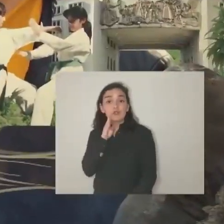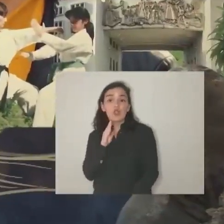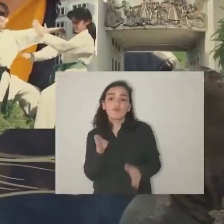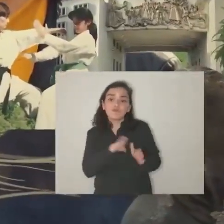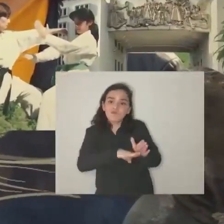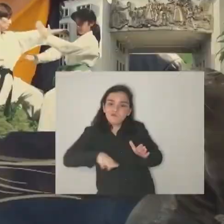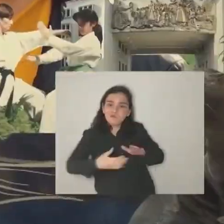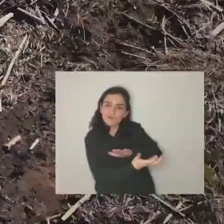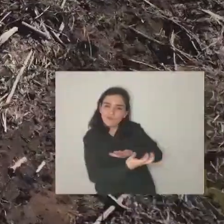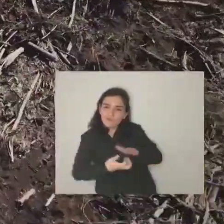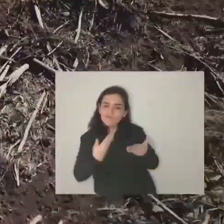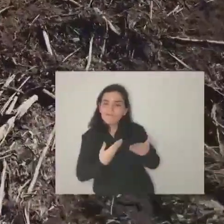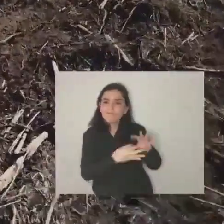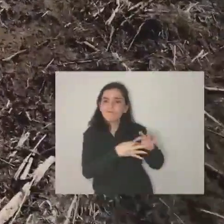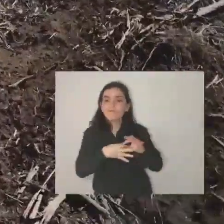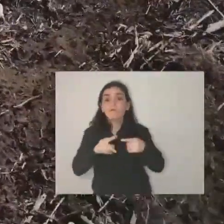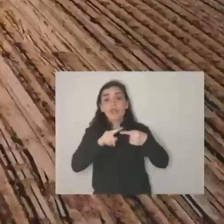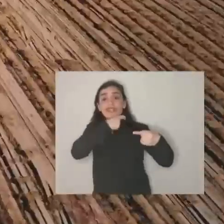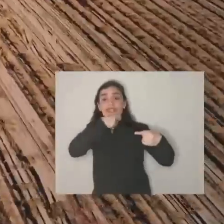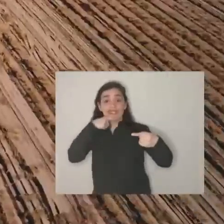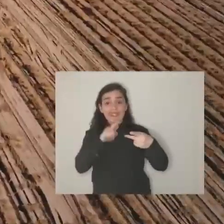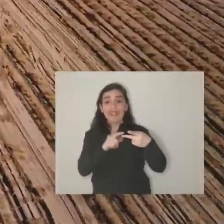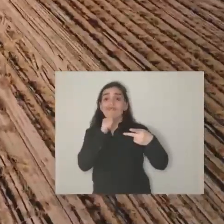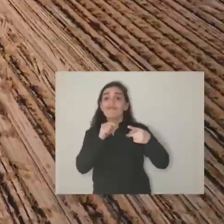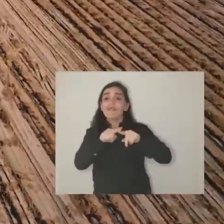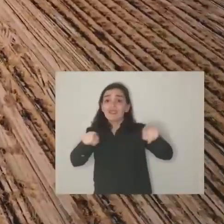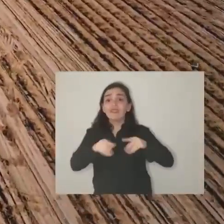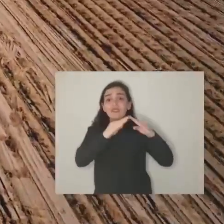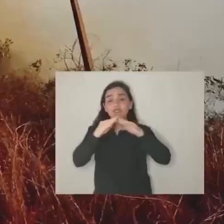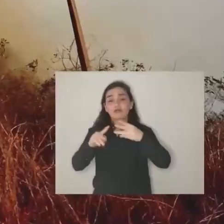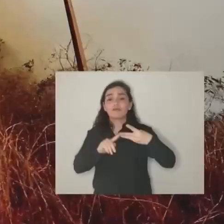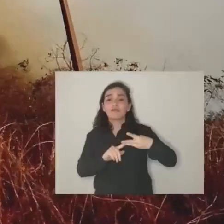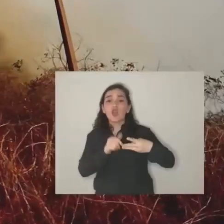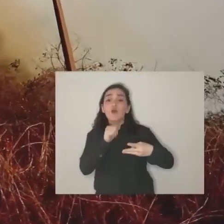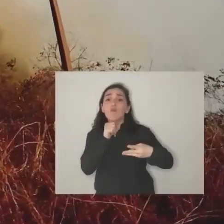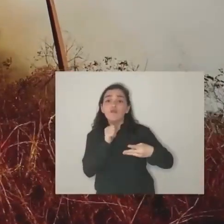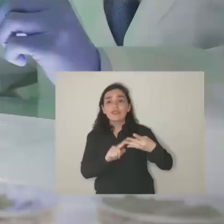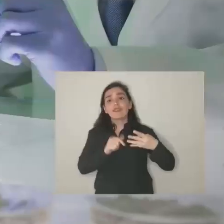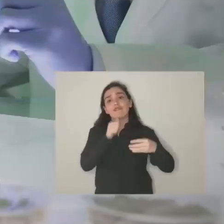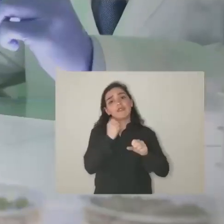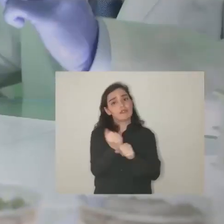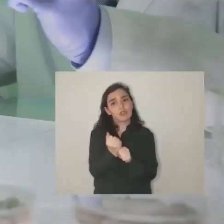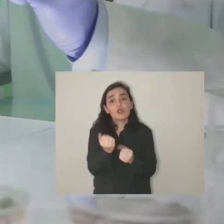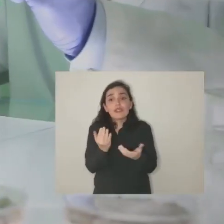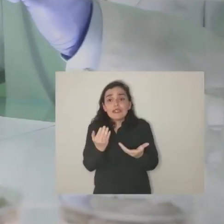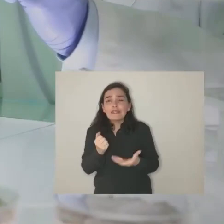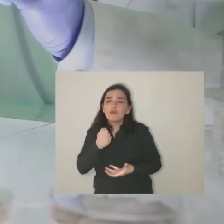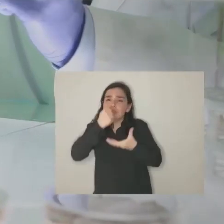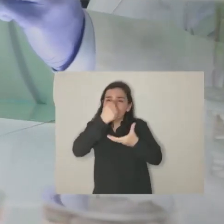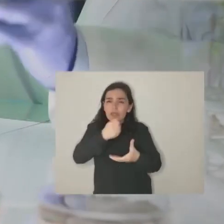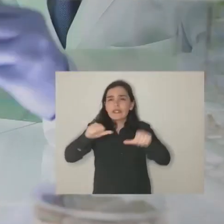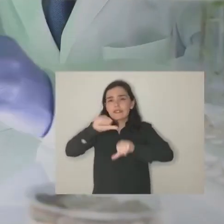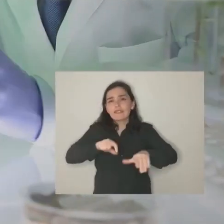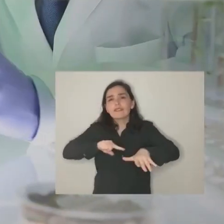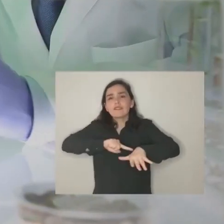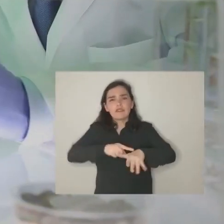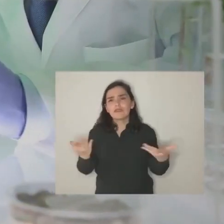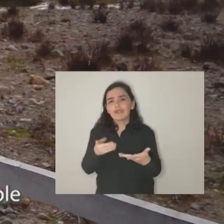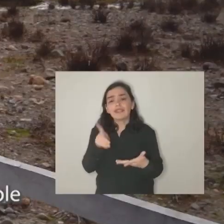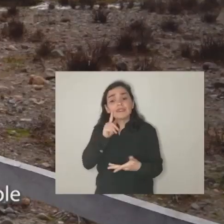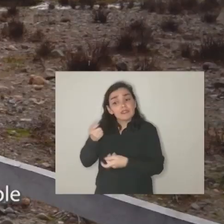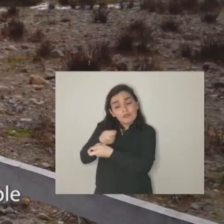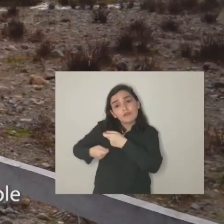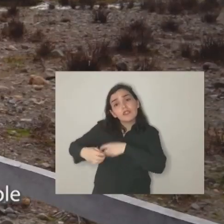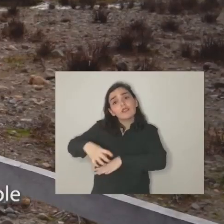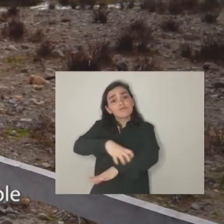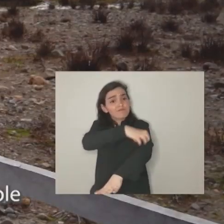la sobreexplotación del suelo genera sequía, faltas de terrenos para viviendas, pobreza y desempleo. Necesitamos invertir en ciencia y tecnología para